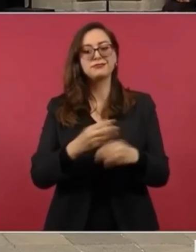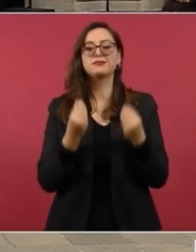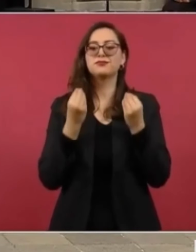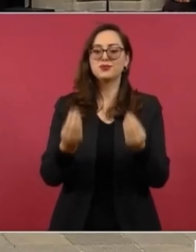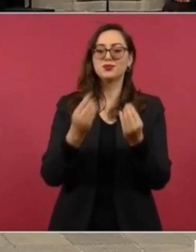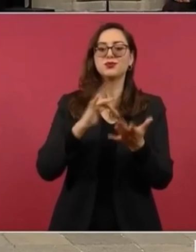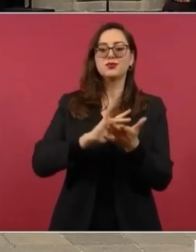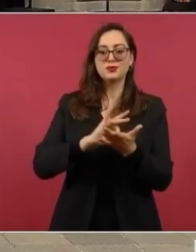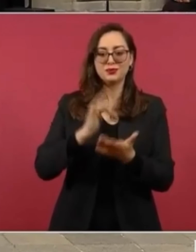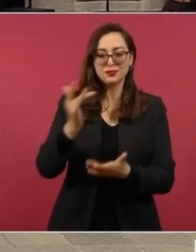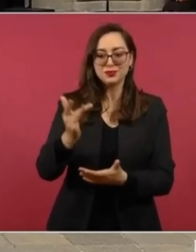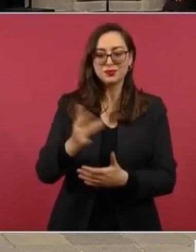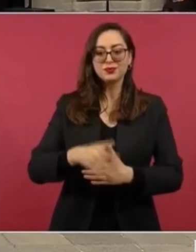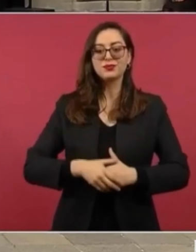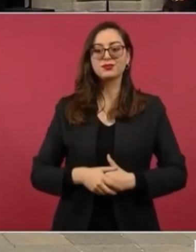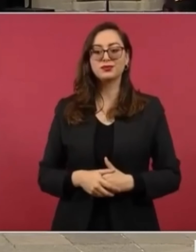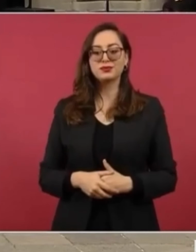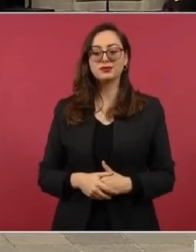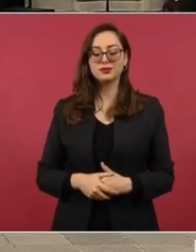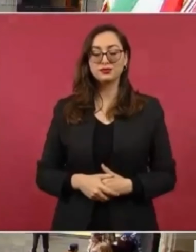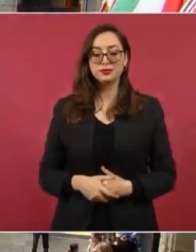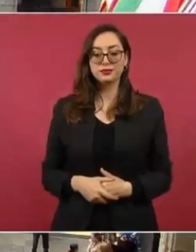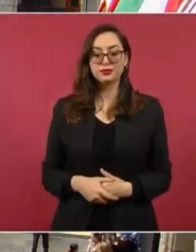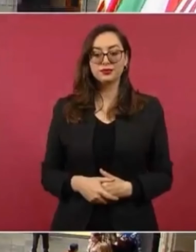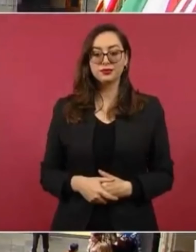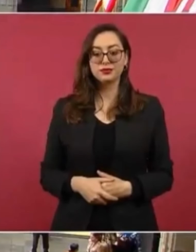Gracias. Merci.